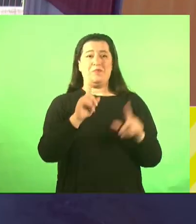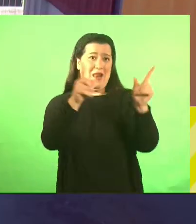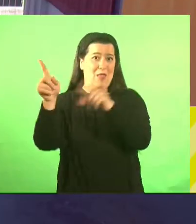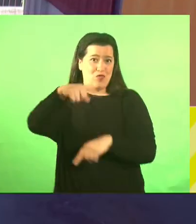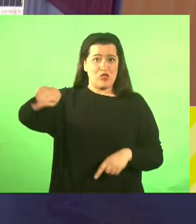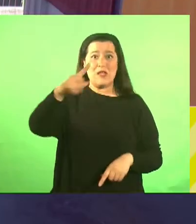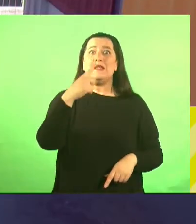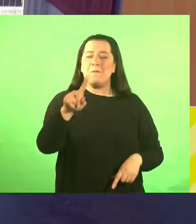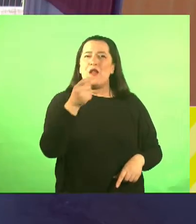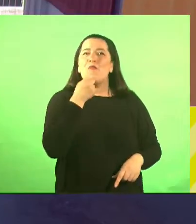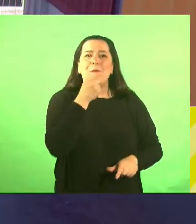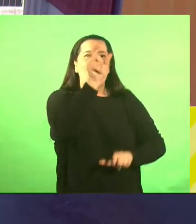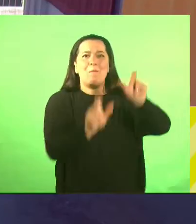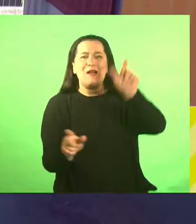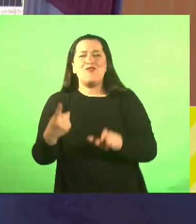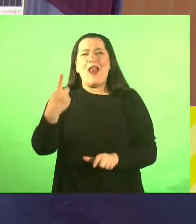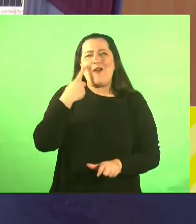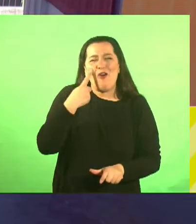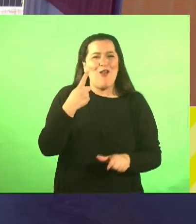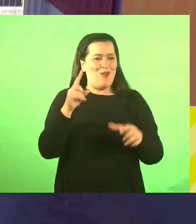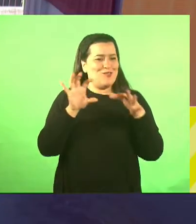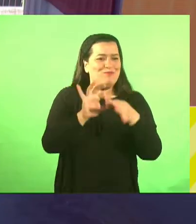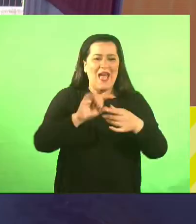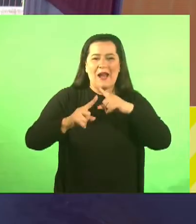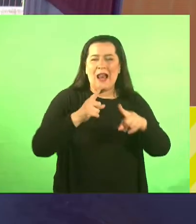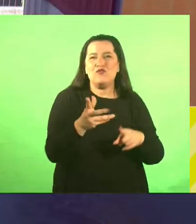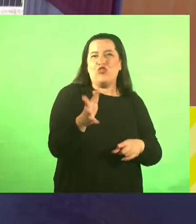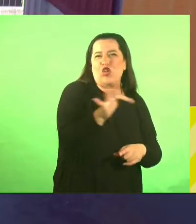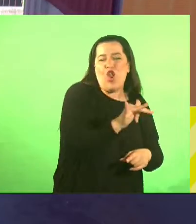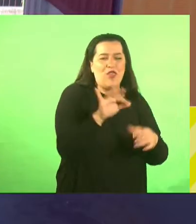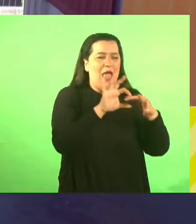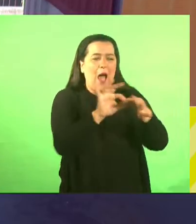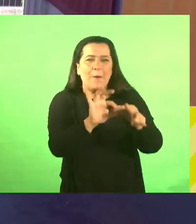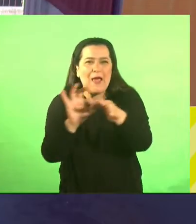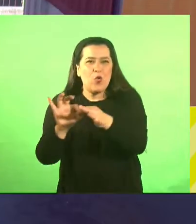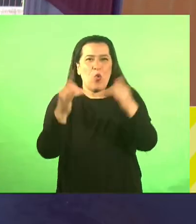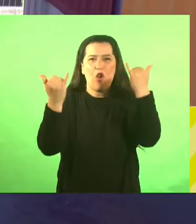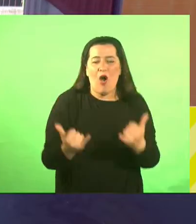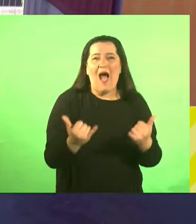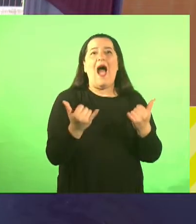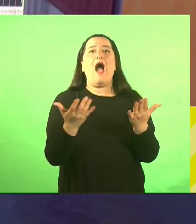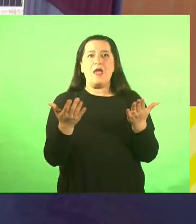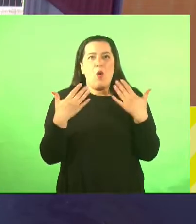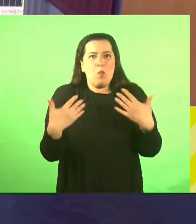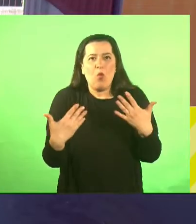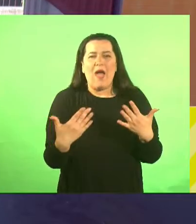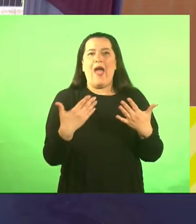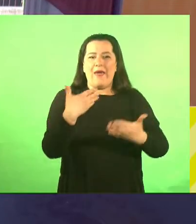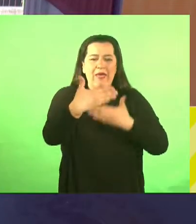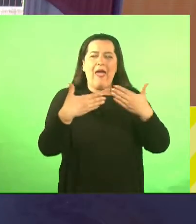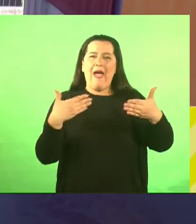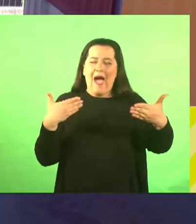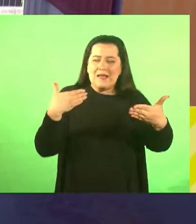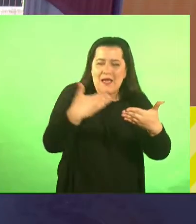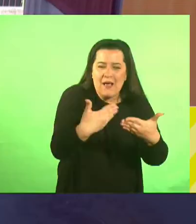pero quienes conocen y tienen ese lazo cotidiano y tienen ese vínculo donde pueden acercarse